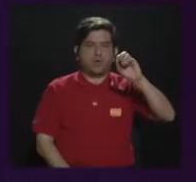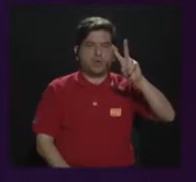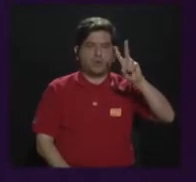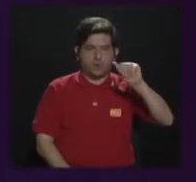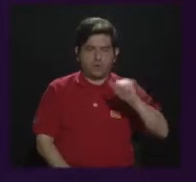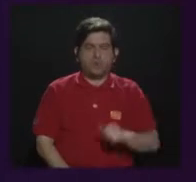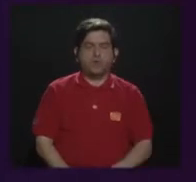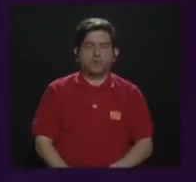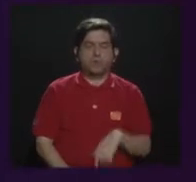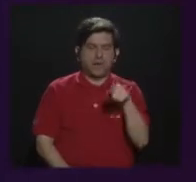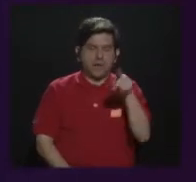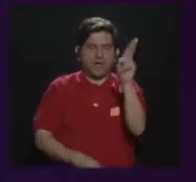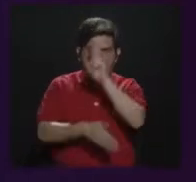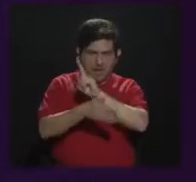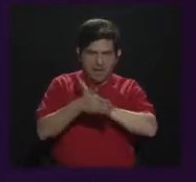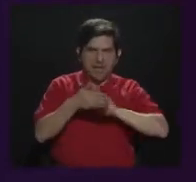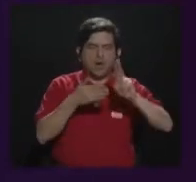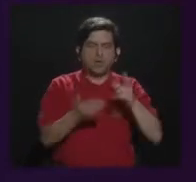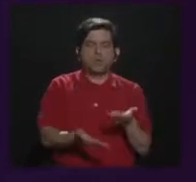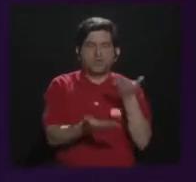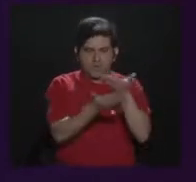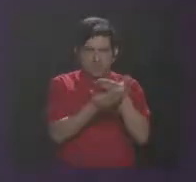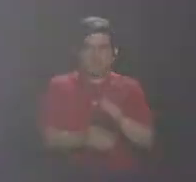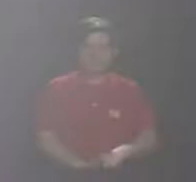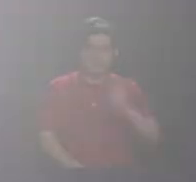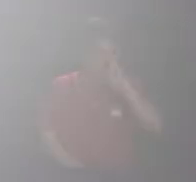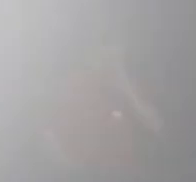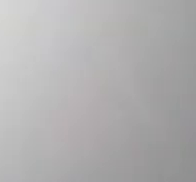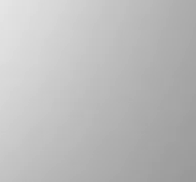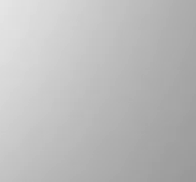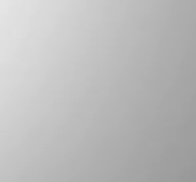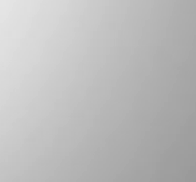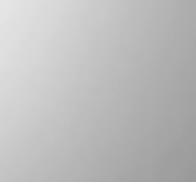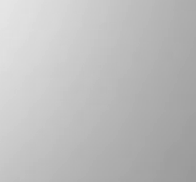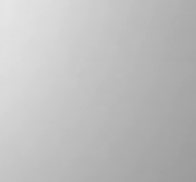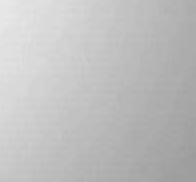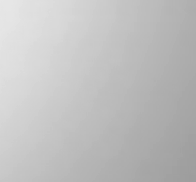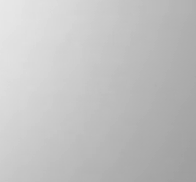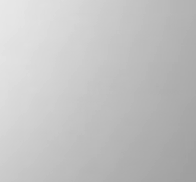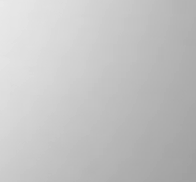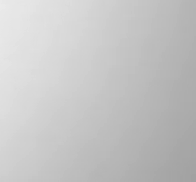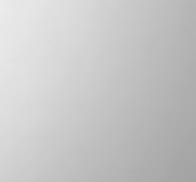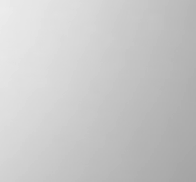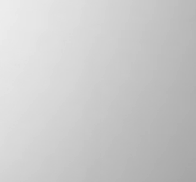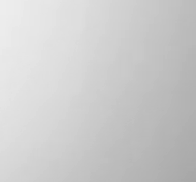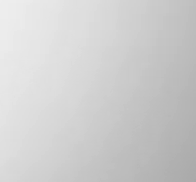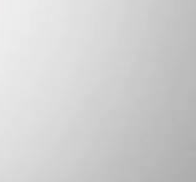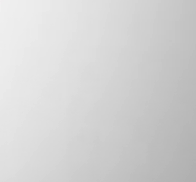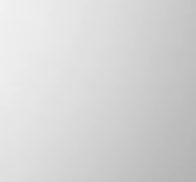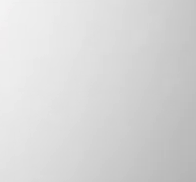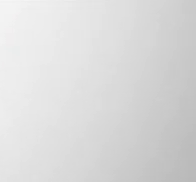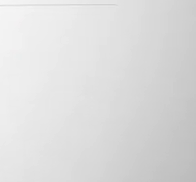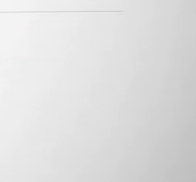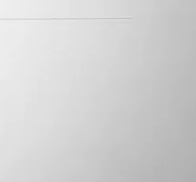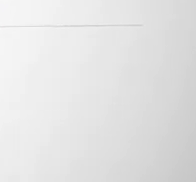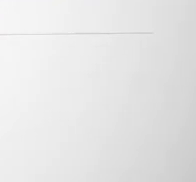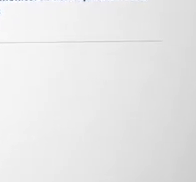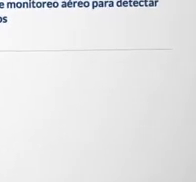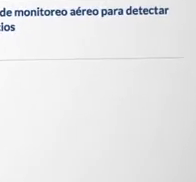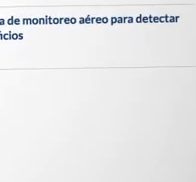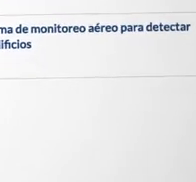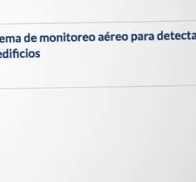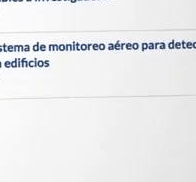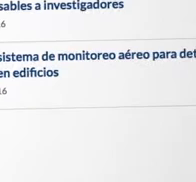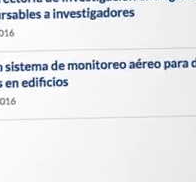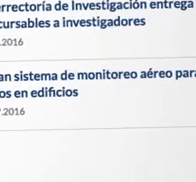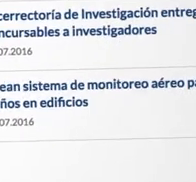y postuló a la universidad, porque el reconocimiento es a instituciones, no a proyectos, sino a instituciones. Entonces, ProInnova propuso a la Universidad